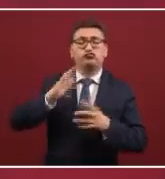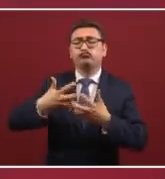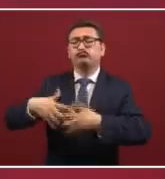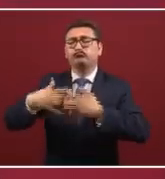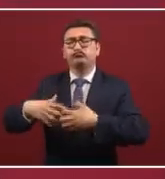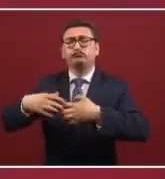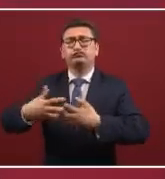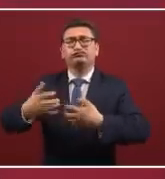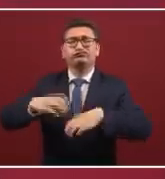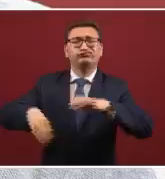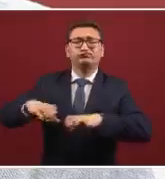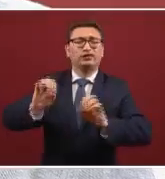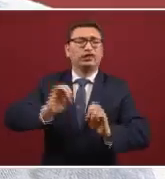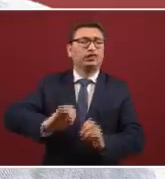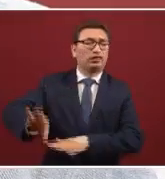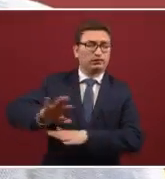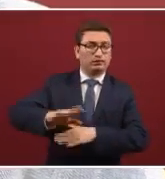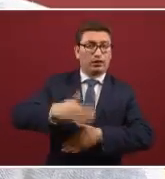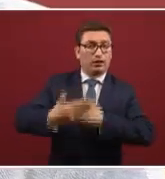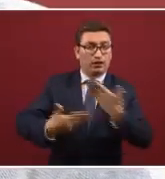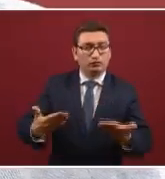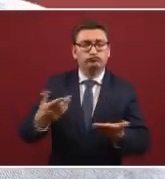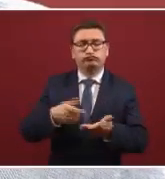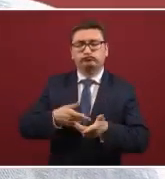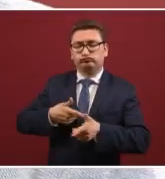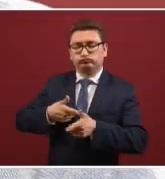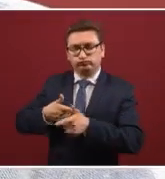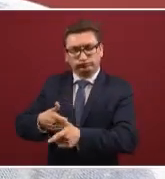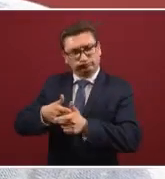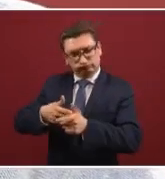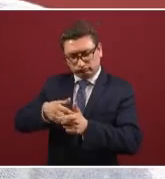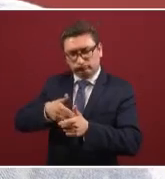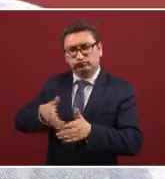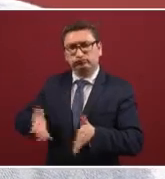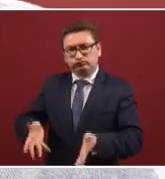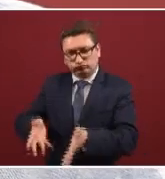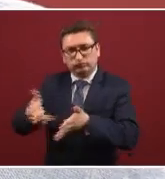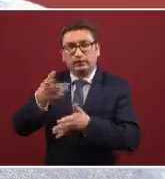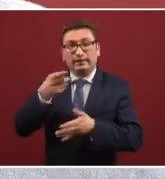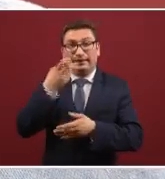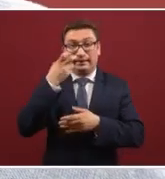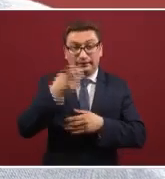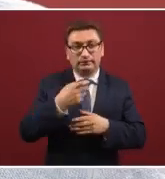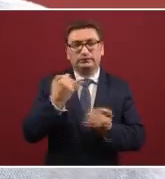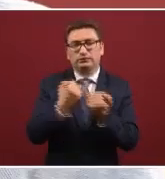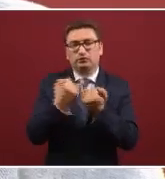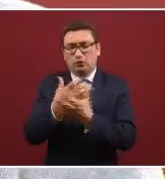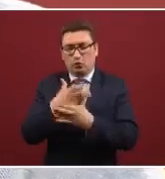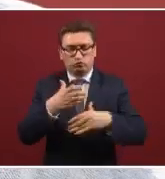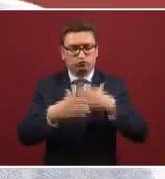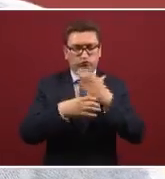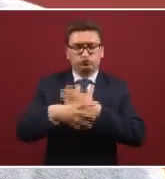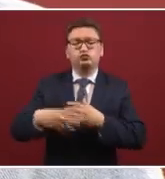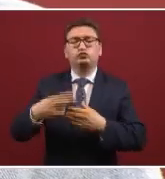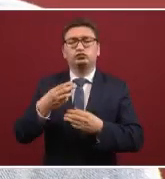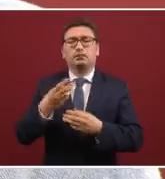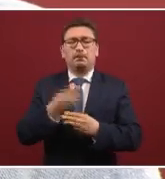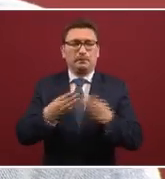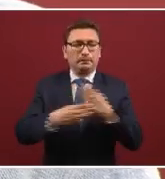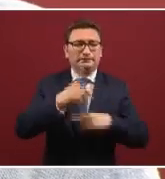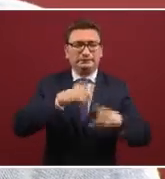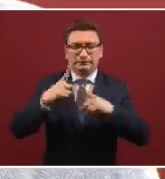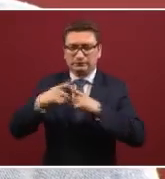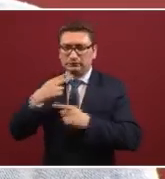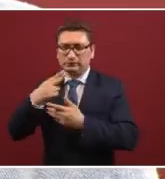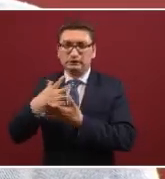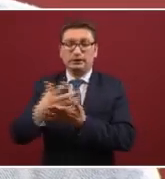producción, ha generado una demanda muy importante de insumos que ha reactivado el